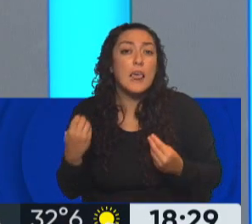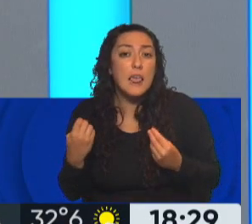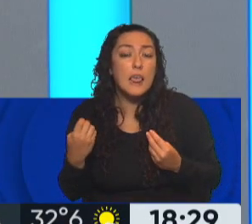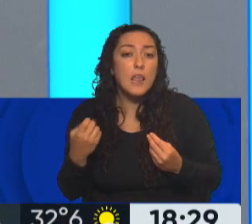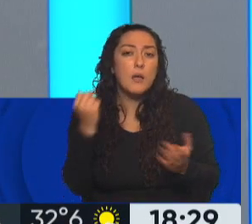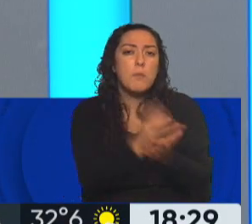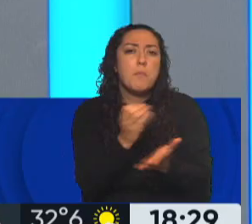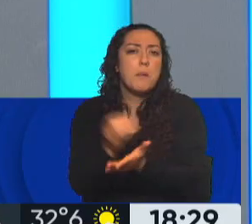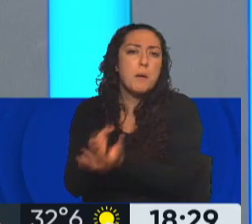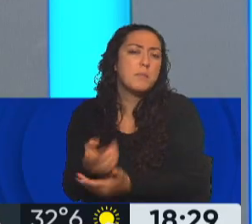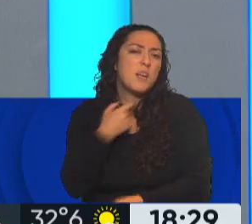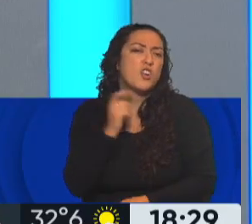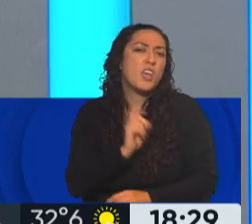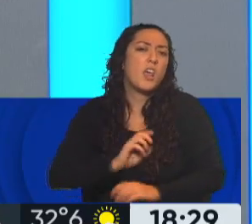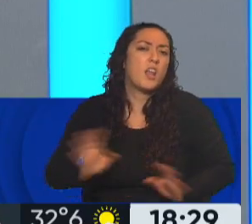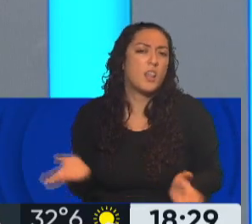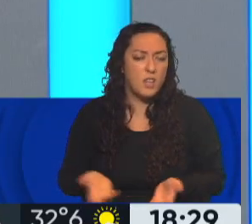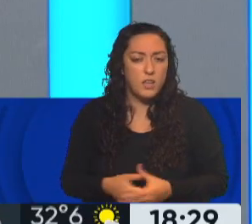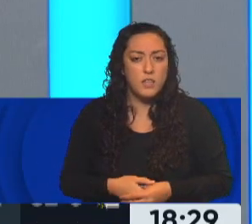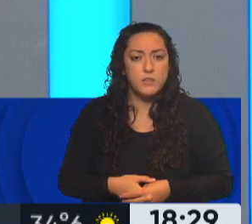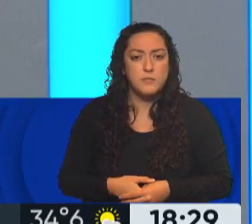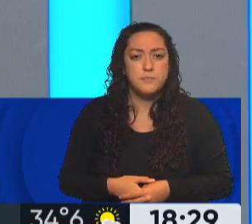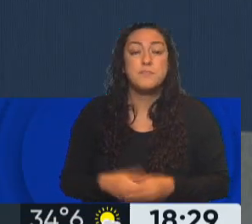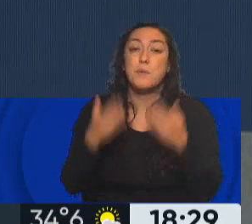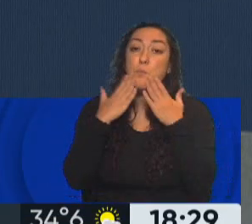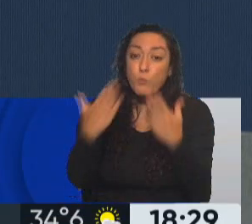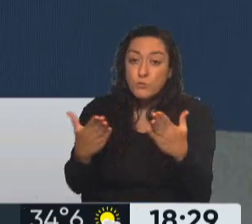la cota de sanciones que ya tiene. Está claro. Alberto, muchísimas gracias por estos minutos. Gracias a ustedes.